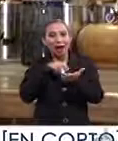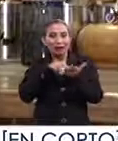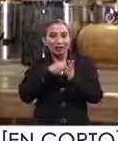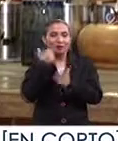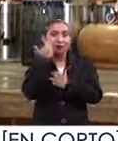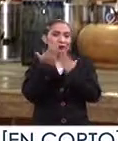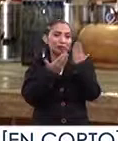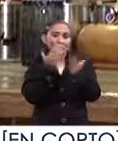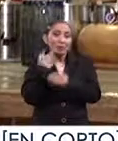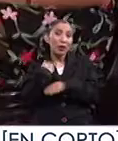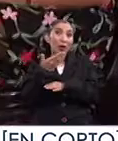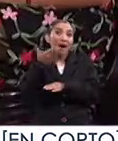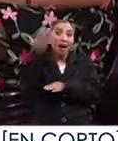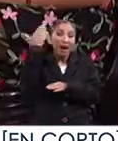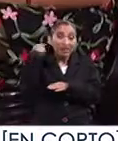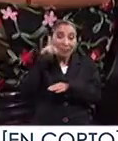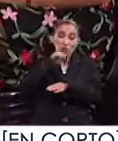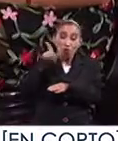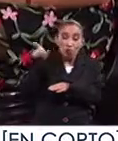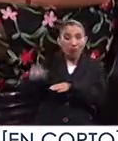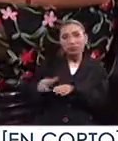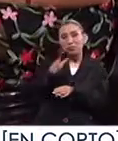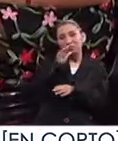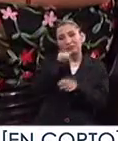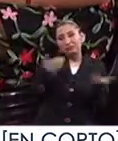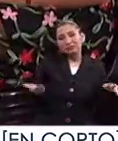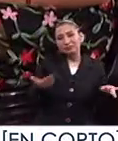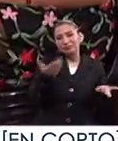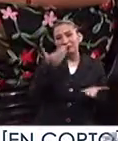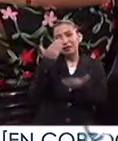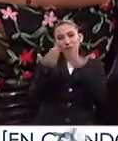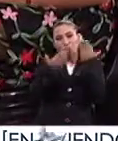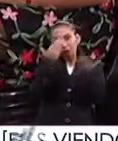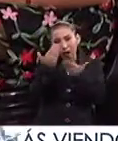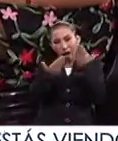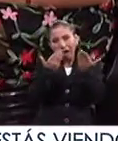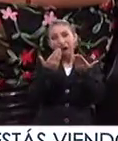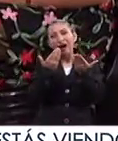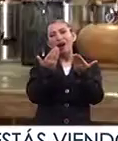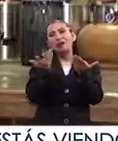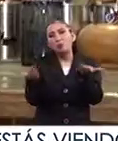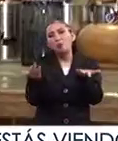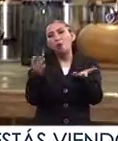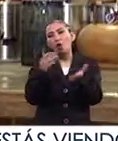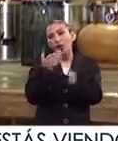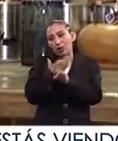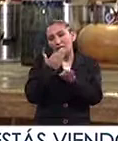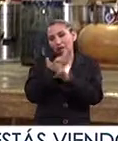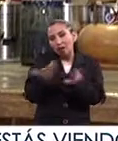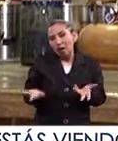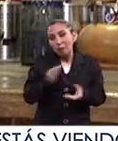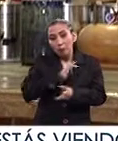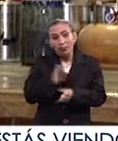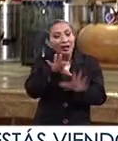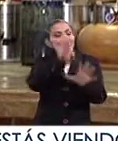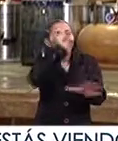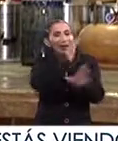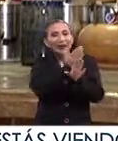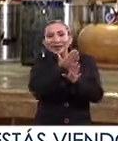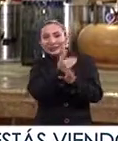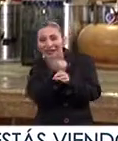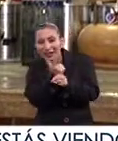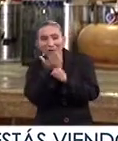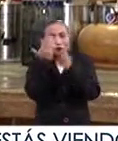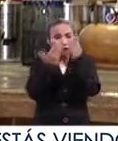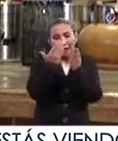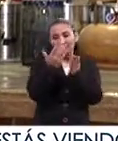arquitecta. Y en esa época, pues, las mujeres no tenían las ventajas que tiene ahora, ¿no? Que pueden escoger una carrera,